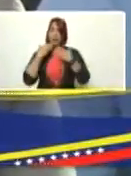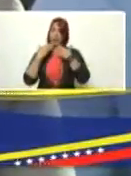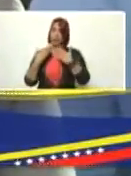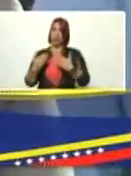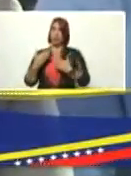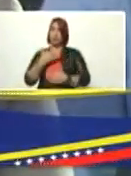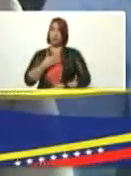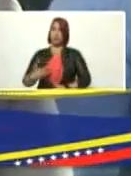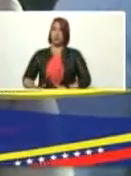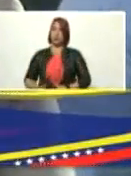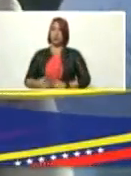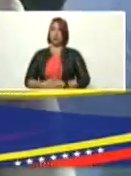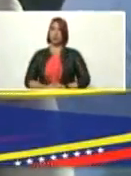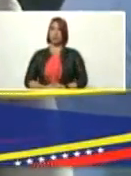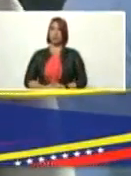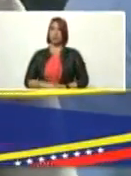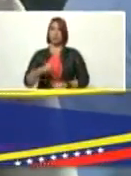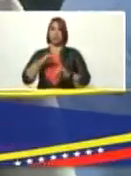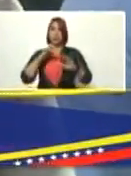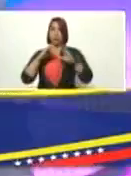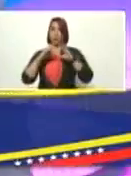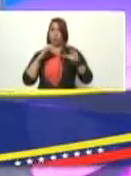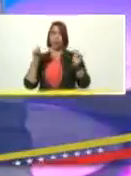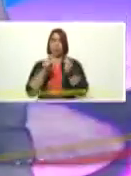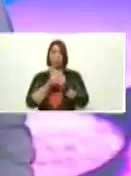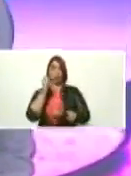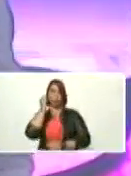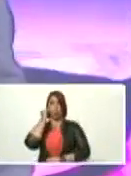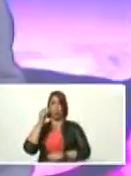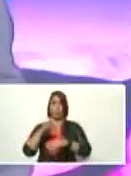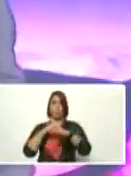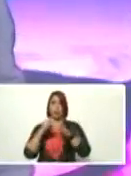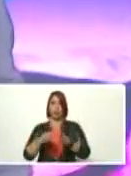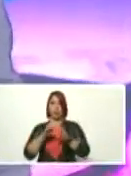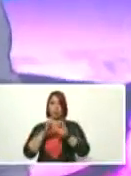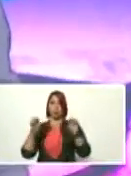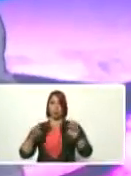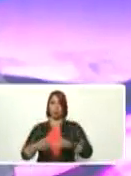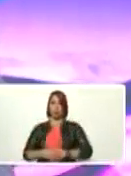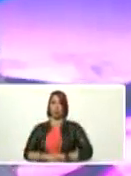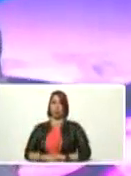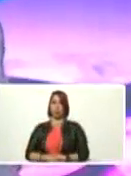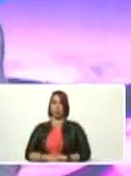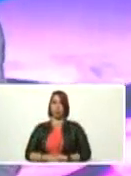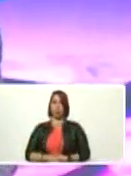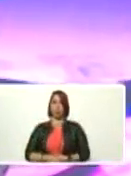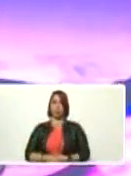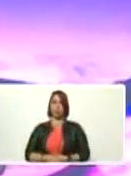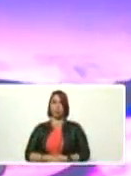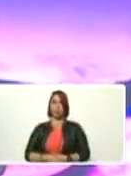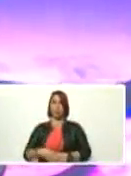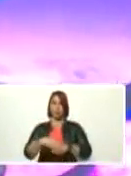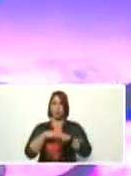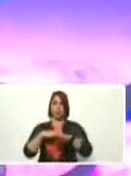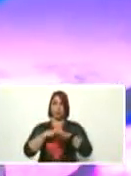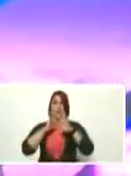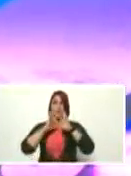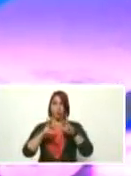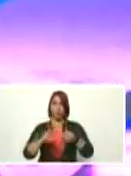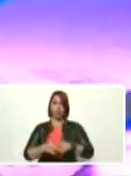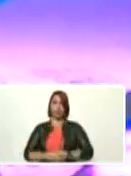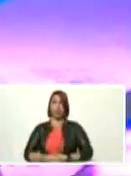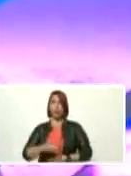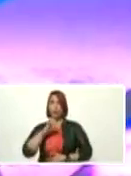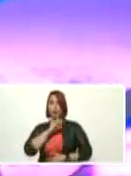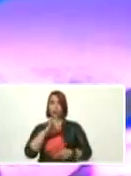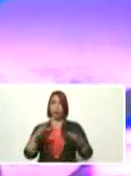dármela. Ya me comuniqué con la señora ministra de Educación, señor presidente, para ofrecerle disculpas en nombre de